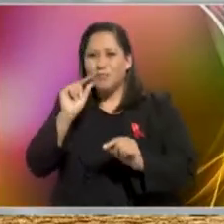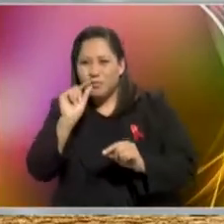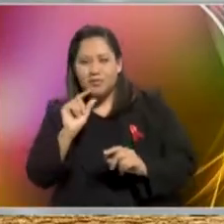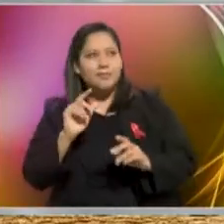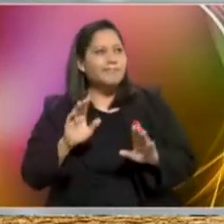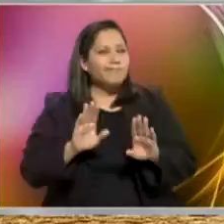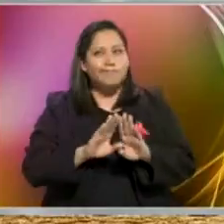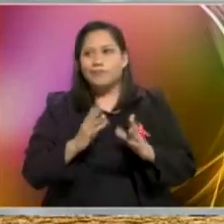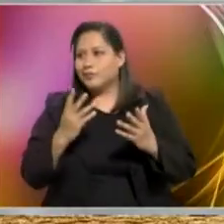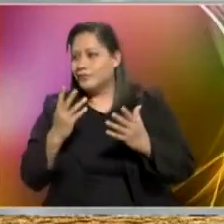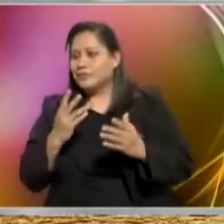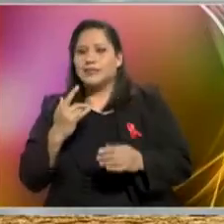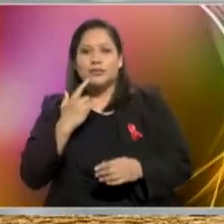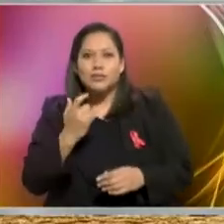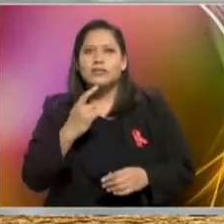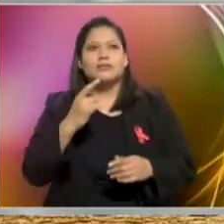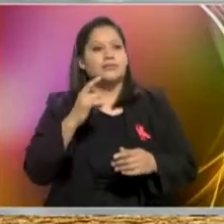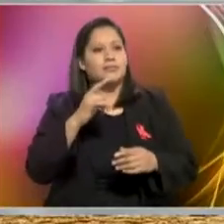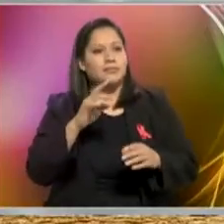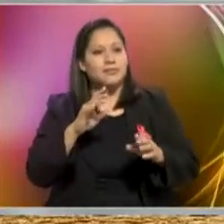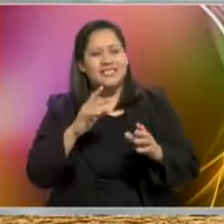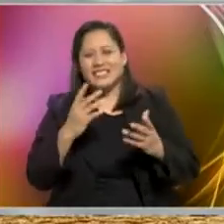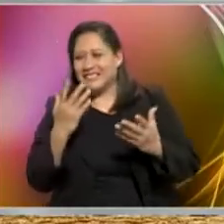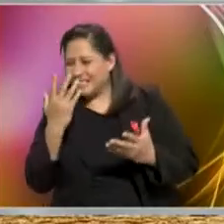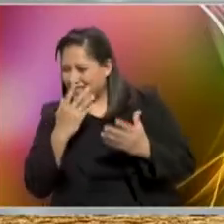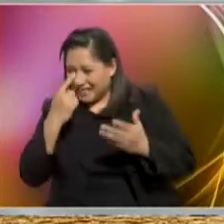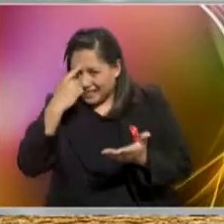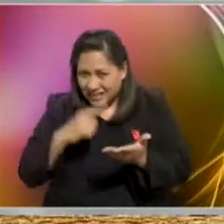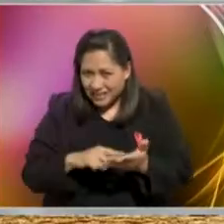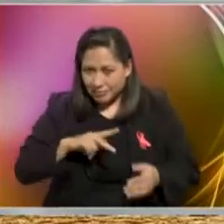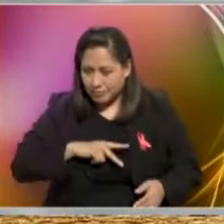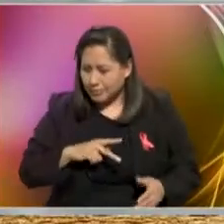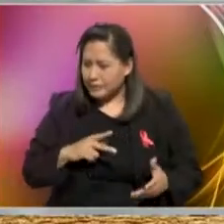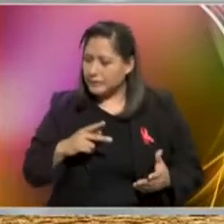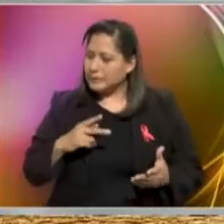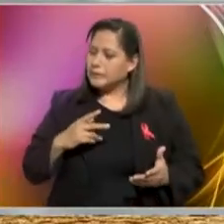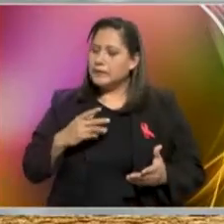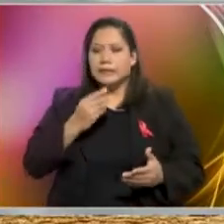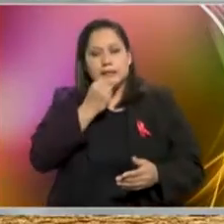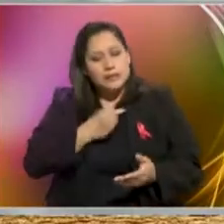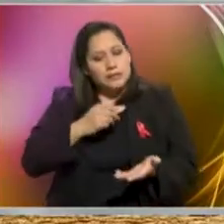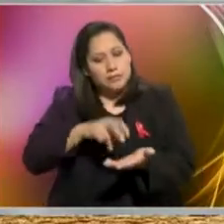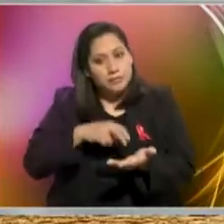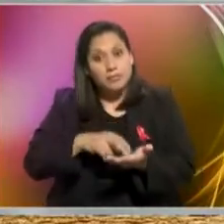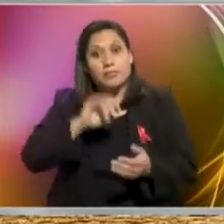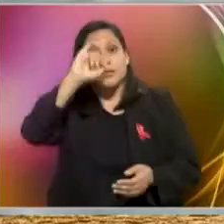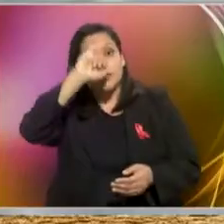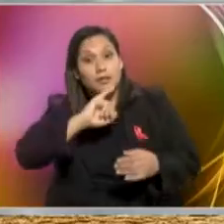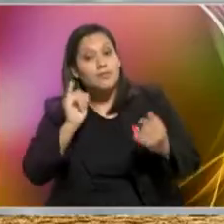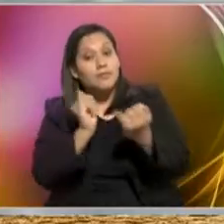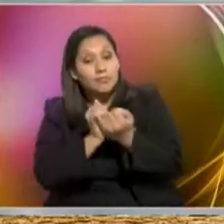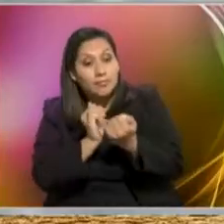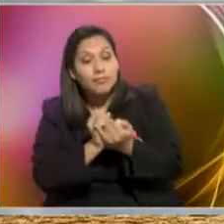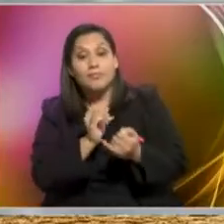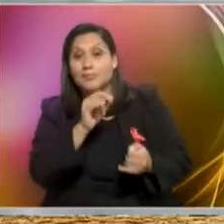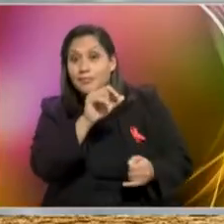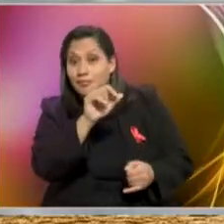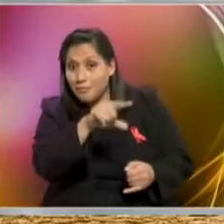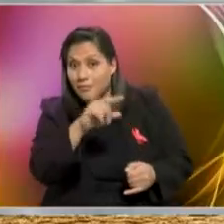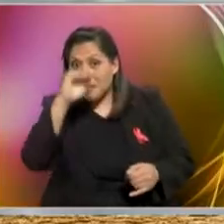que luchar contra sus demonios, ¿no? sus demonios, sus prejuicios, y su jefe que también dice, y